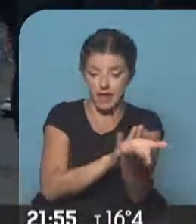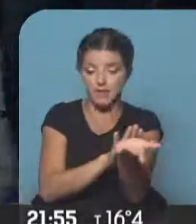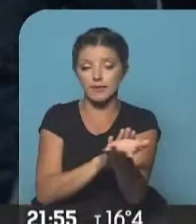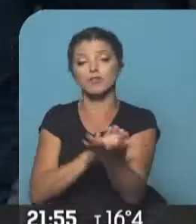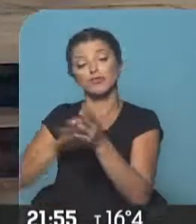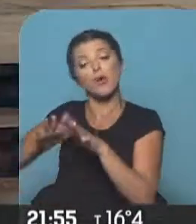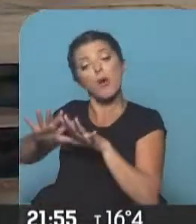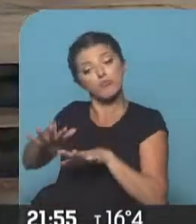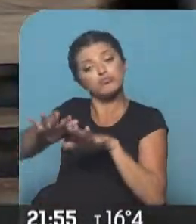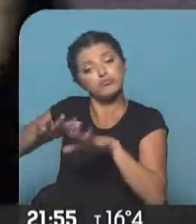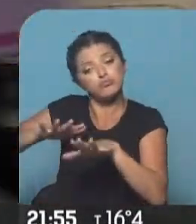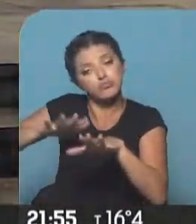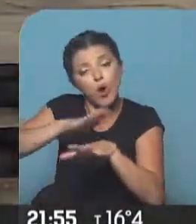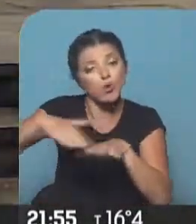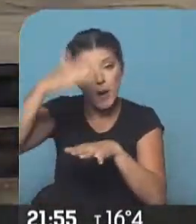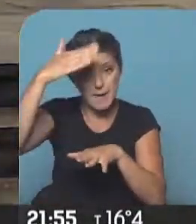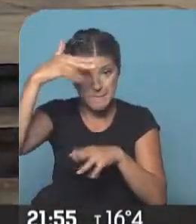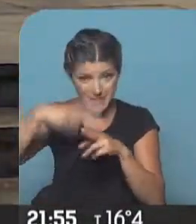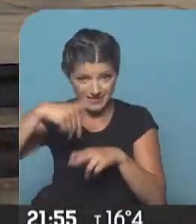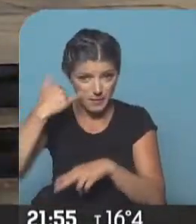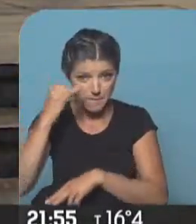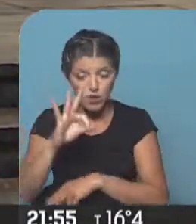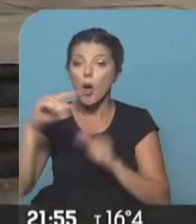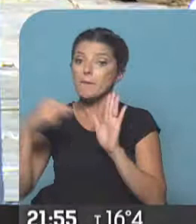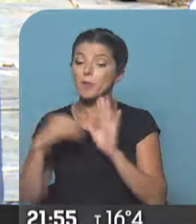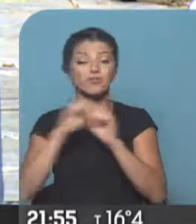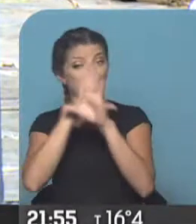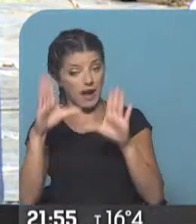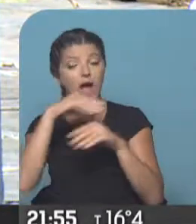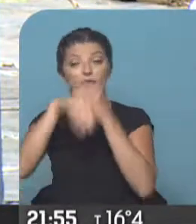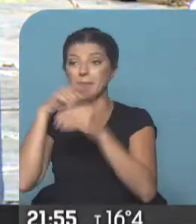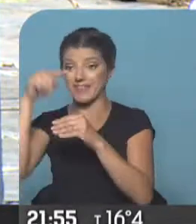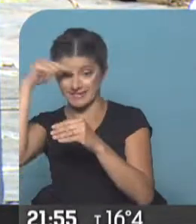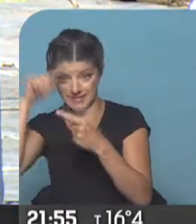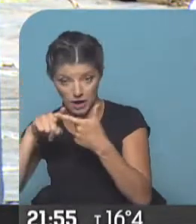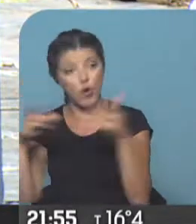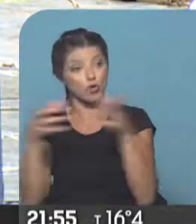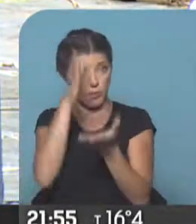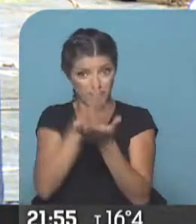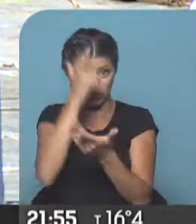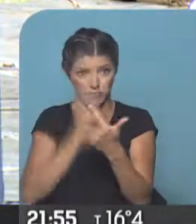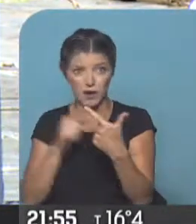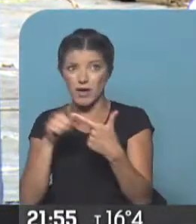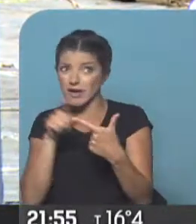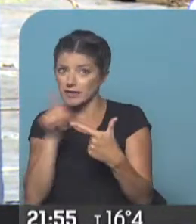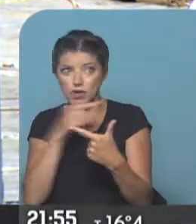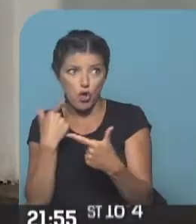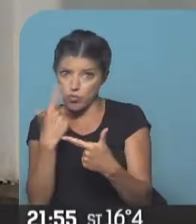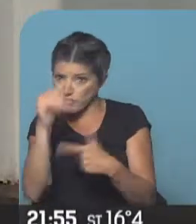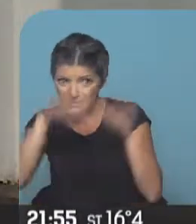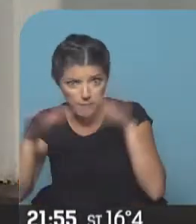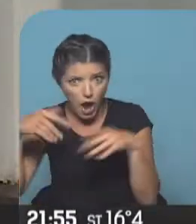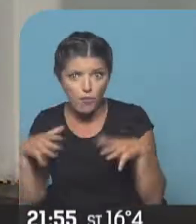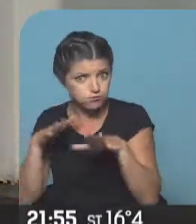de Mayo, pero hay que decir que tanto la familia de Santiago Maldonado como distintos organismos de derechos humanos rechazaron esta convocatoria de